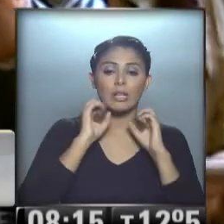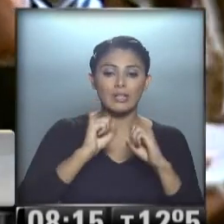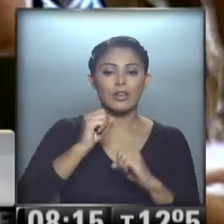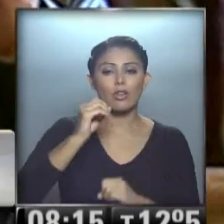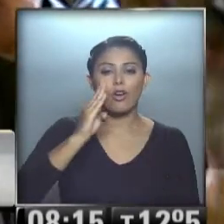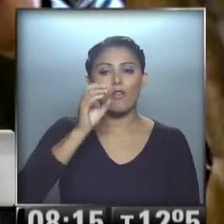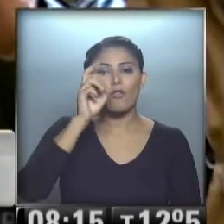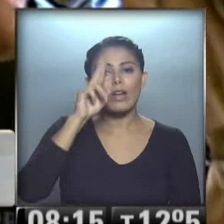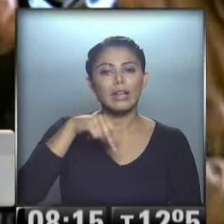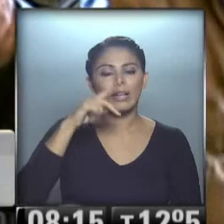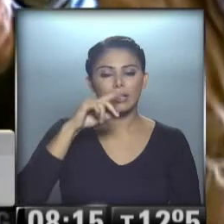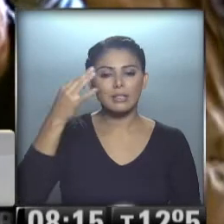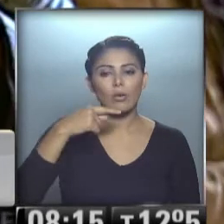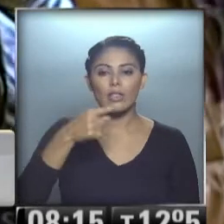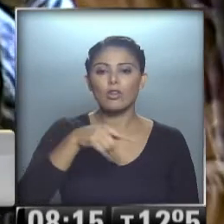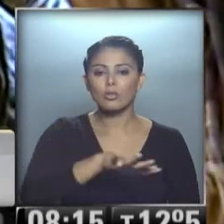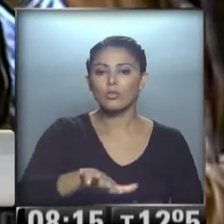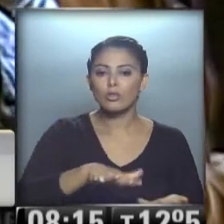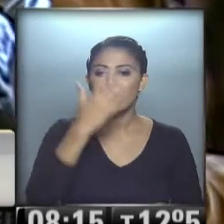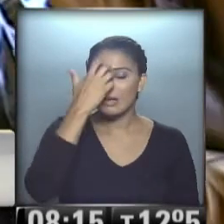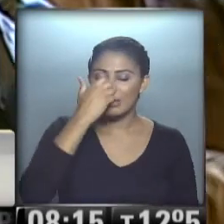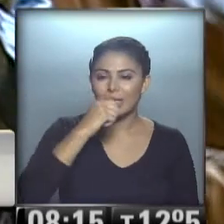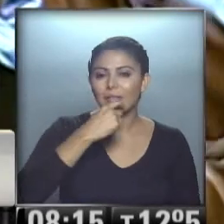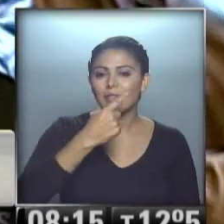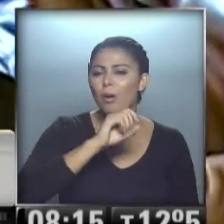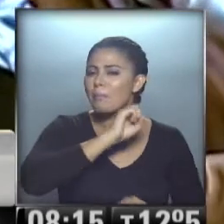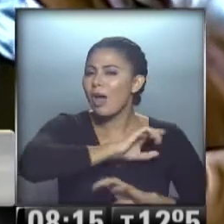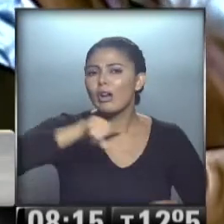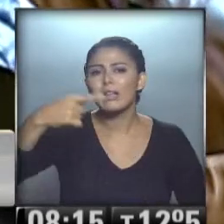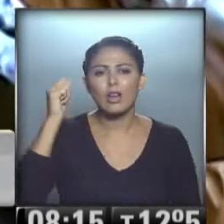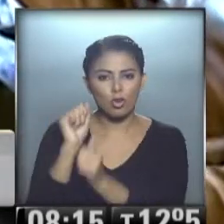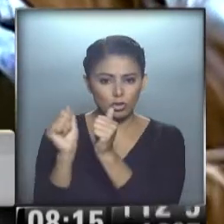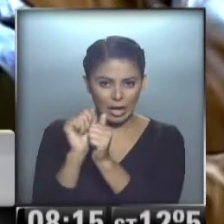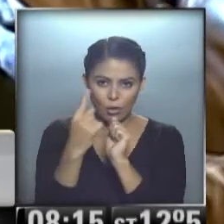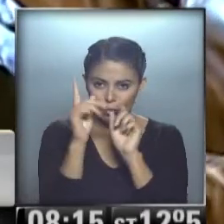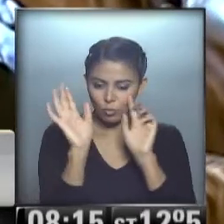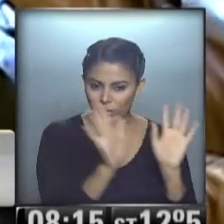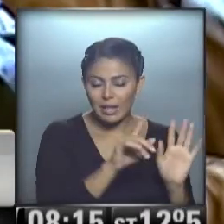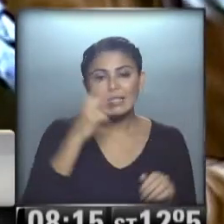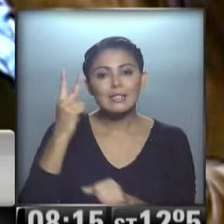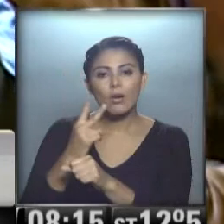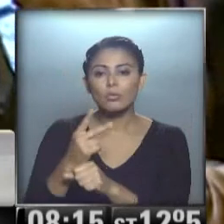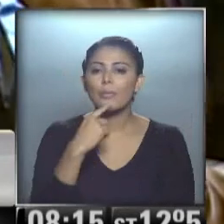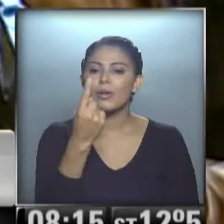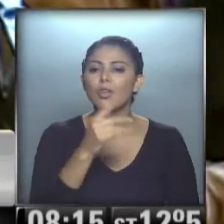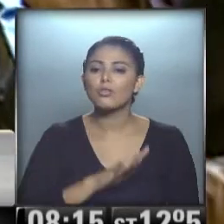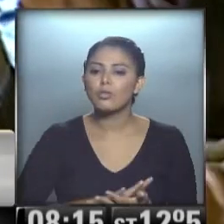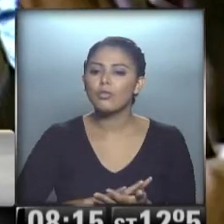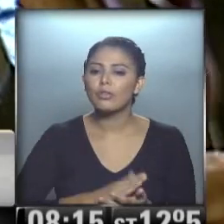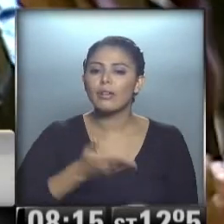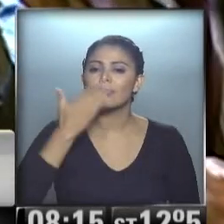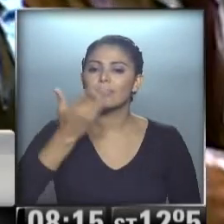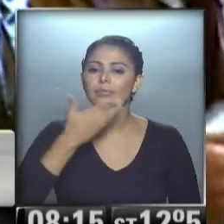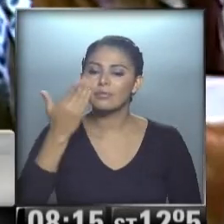Berni sostuvo que la situación de San Martín era incluso peor que la de Rosario. Eso por un lado. Y segundo, preguntarle sobre las afirmaciones